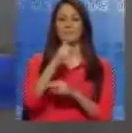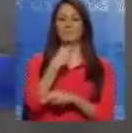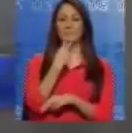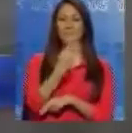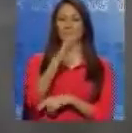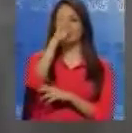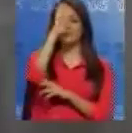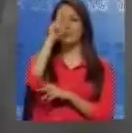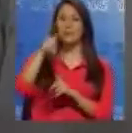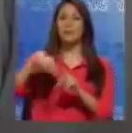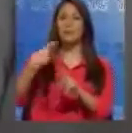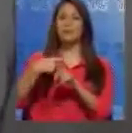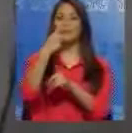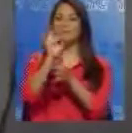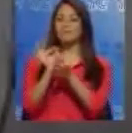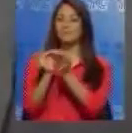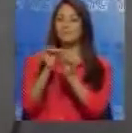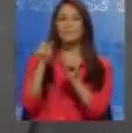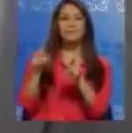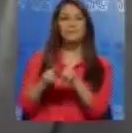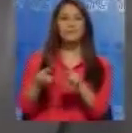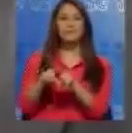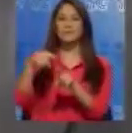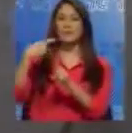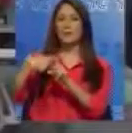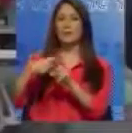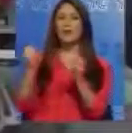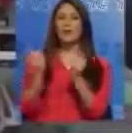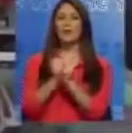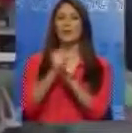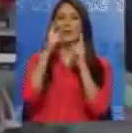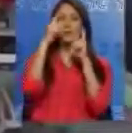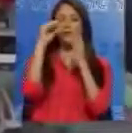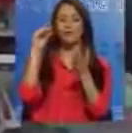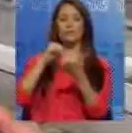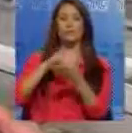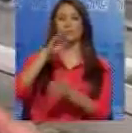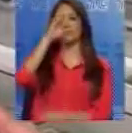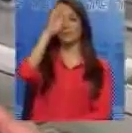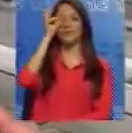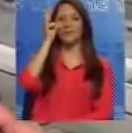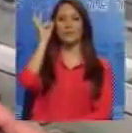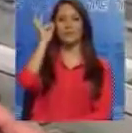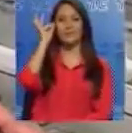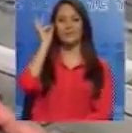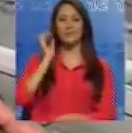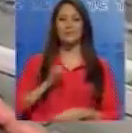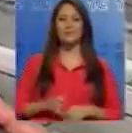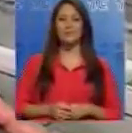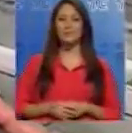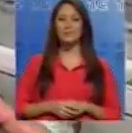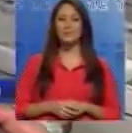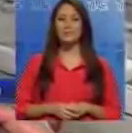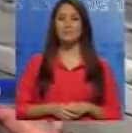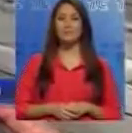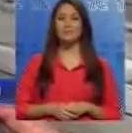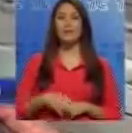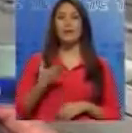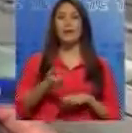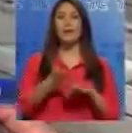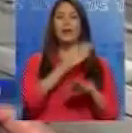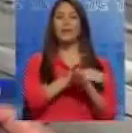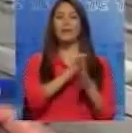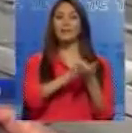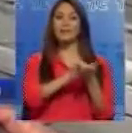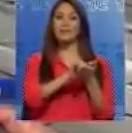actualidad, elaborará las mismas cruces, esta vez con la imagen del Papa Francisco. Me fue bien porque ayer en Sucre,